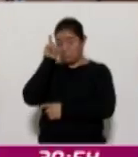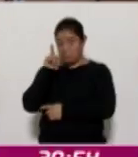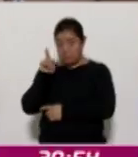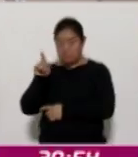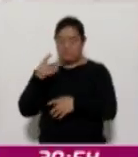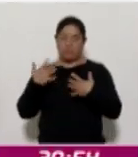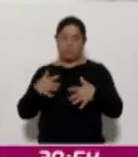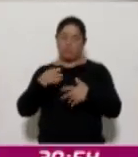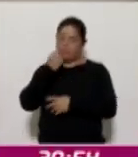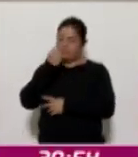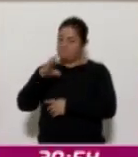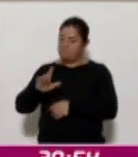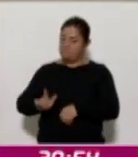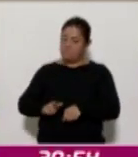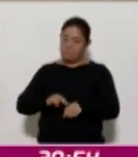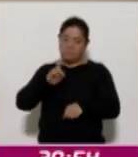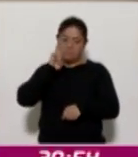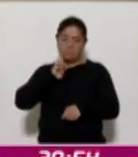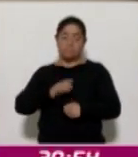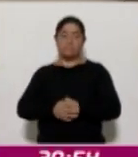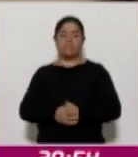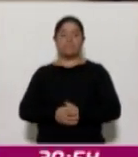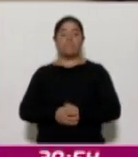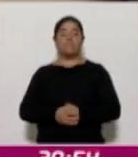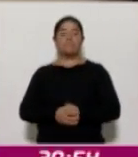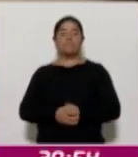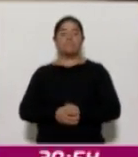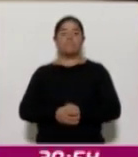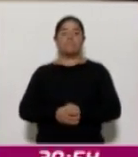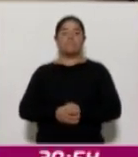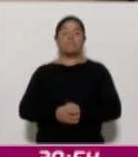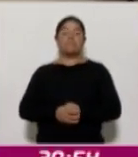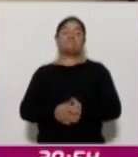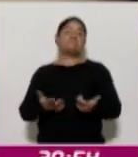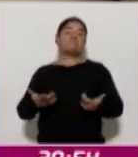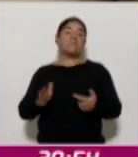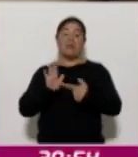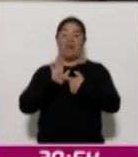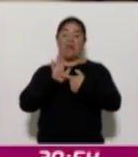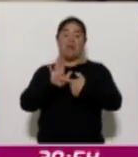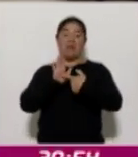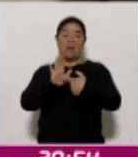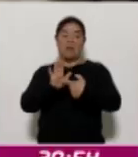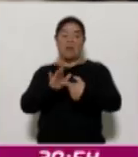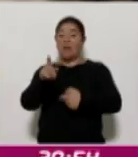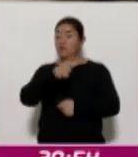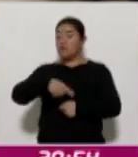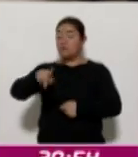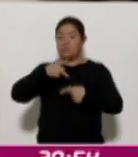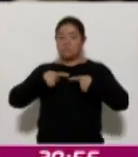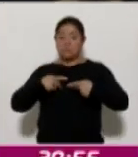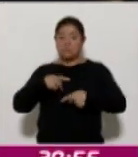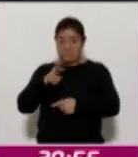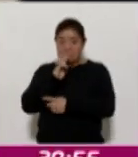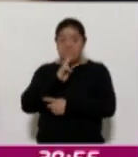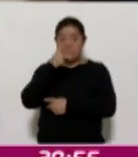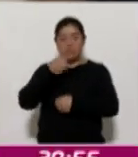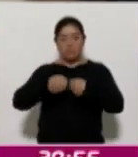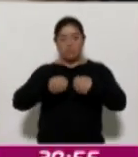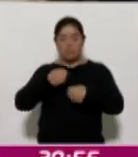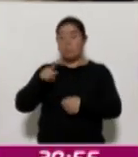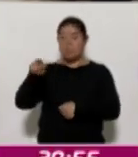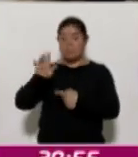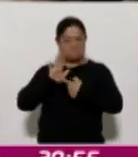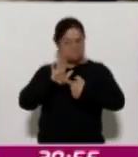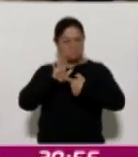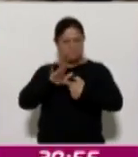nuestra gobernadora. Este informe da cuenta a la ciudadanía, yo creo que es el mejor juez, ha dado cuenta la ciudadana gobernadora de todas las obras que ha realizado a lo largo